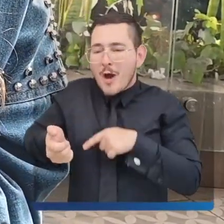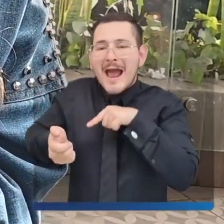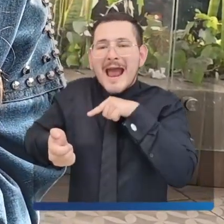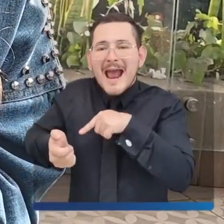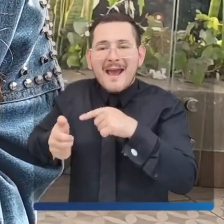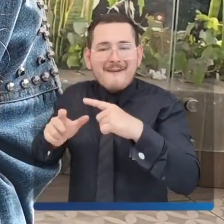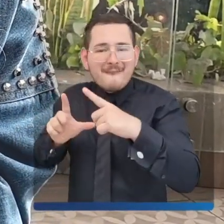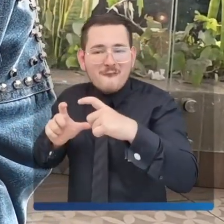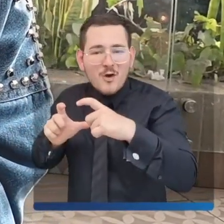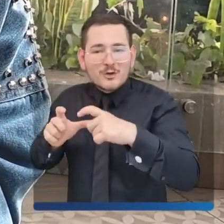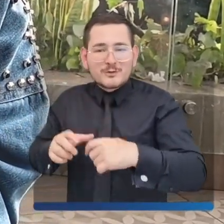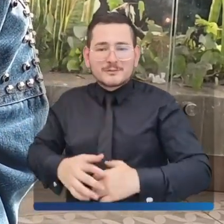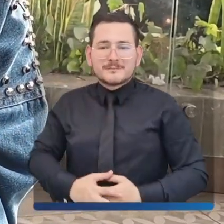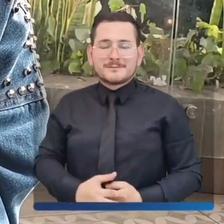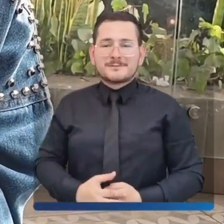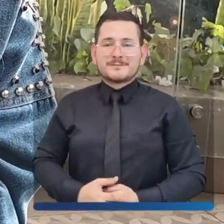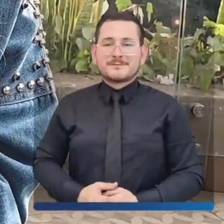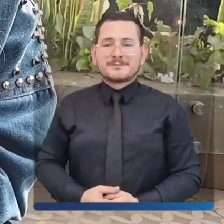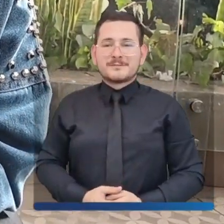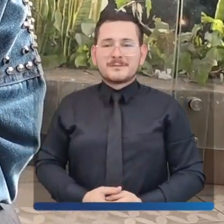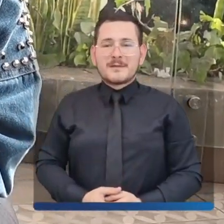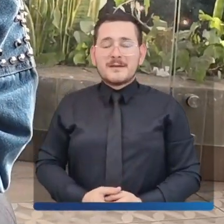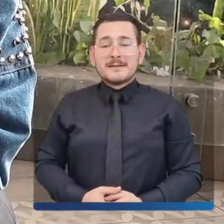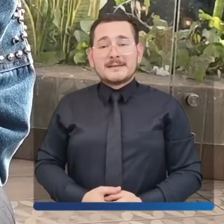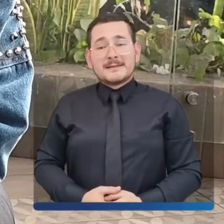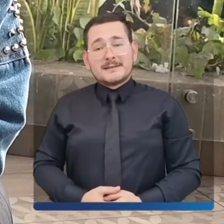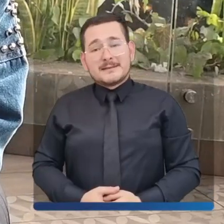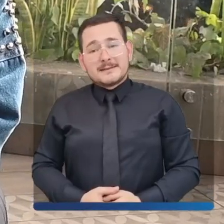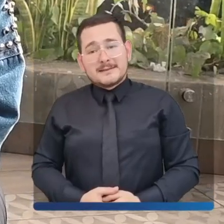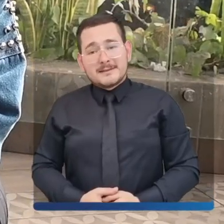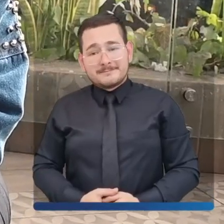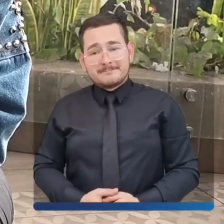Mamá, pero son las fotos de los controles.